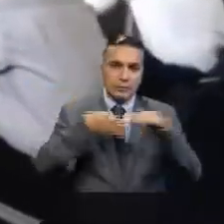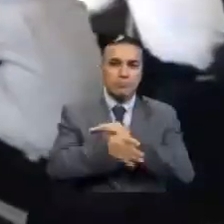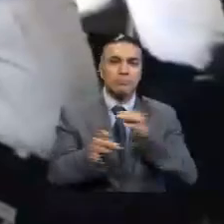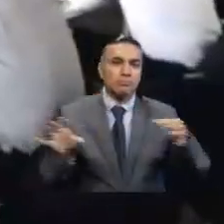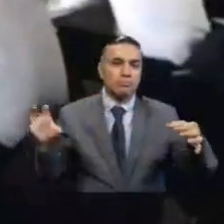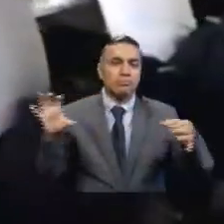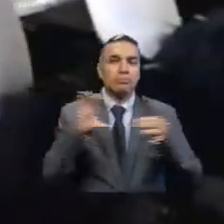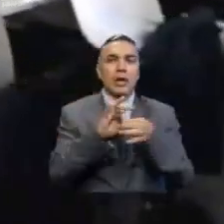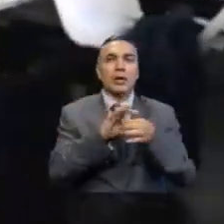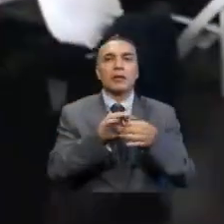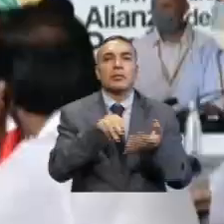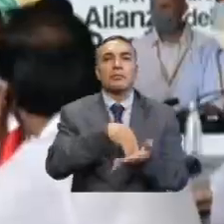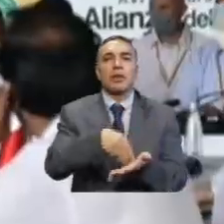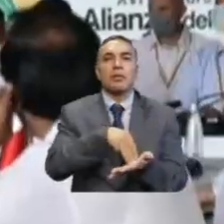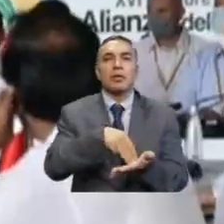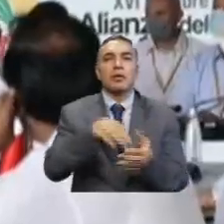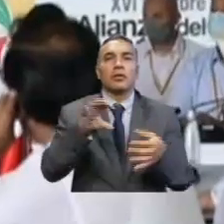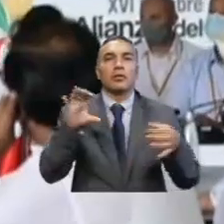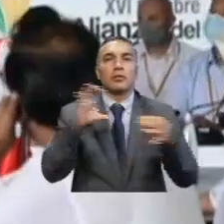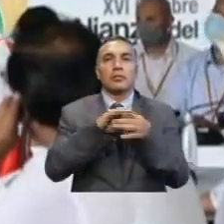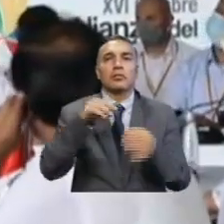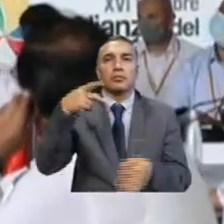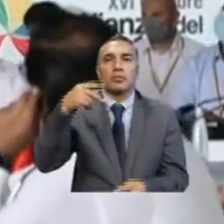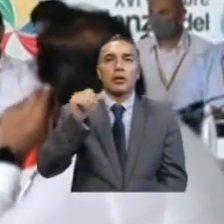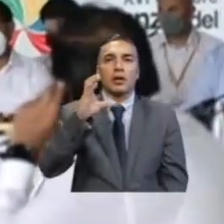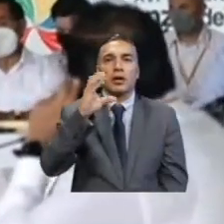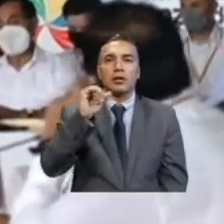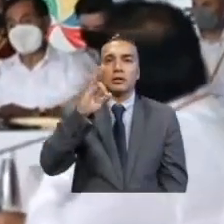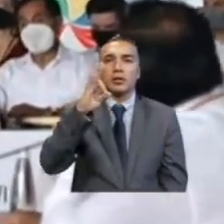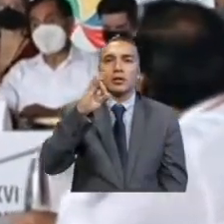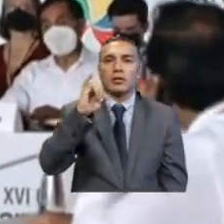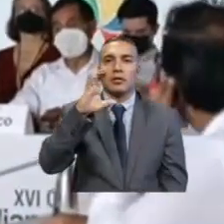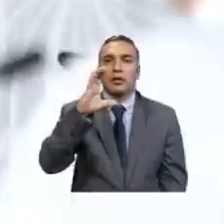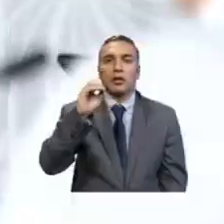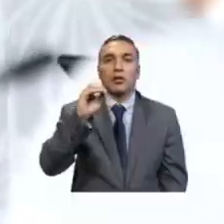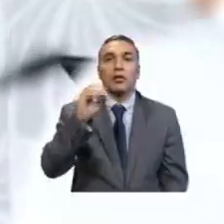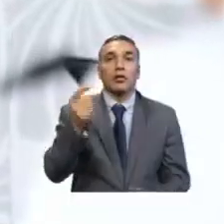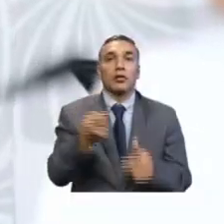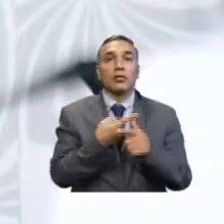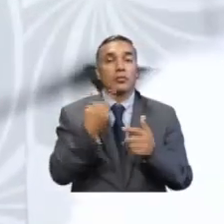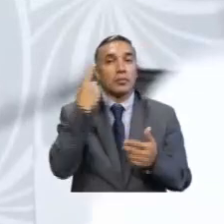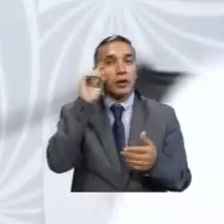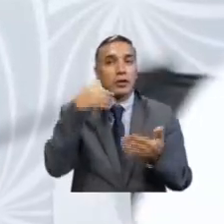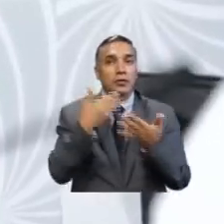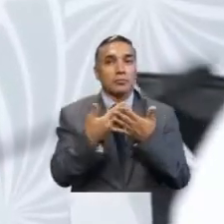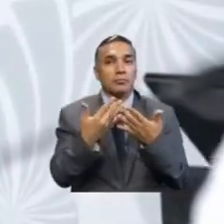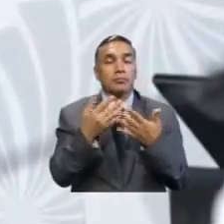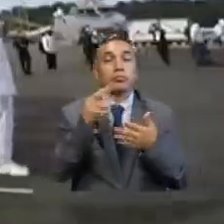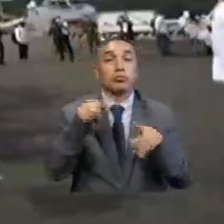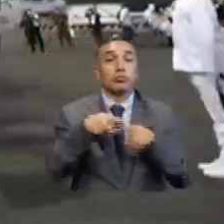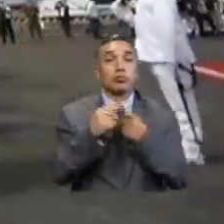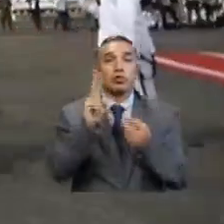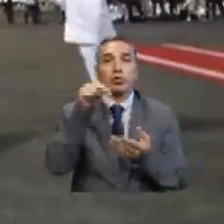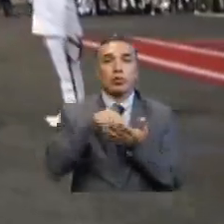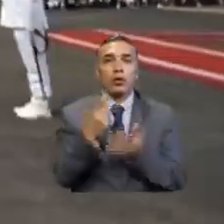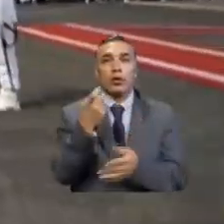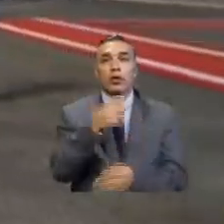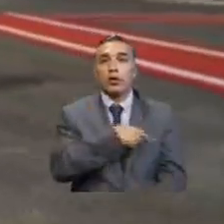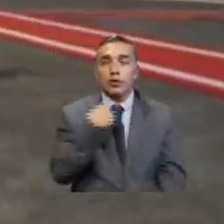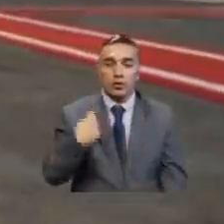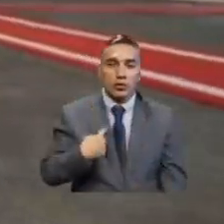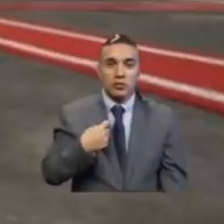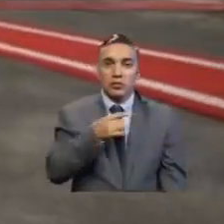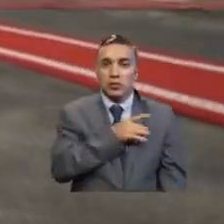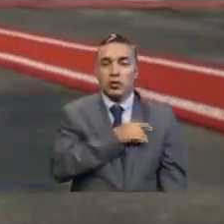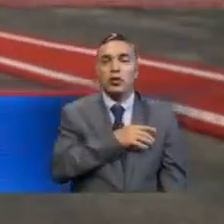mismo año como miembro pleno de la Alianza del Pacífico, iniciativa de integración regional creada en el 2011 por Chile,